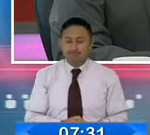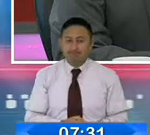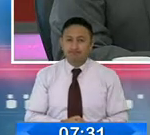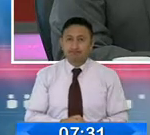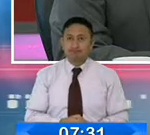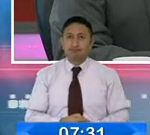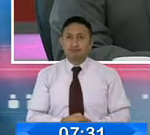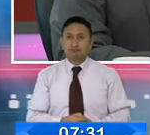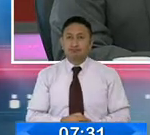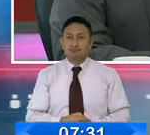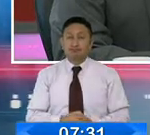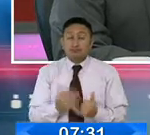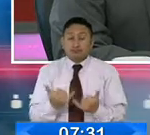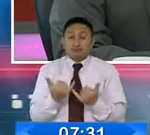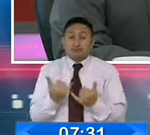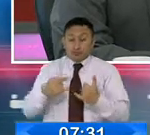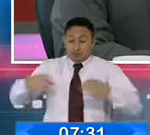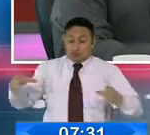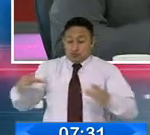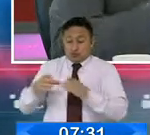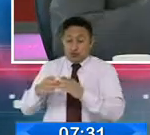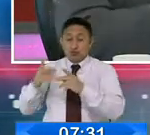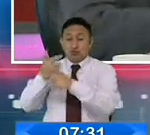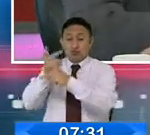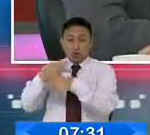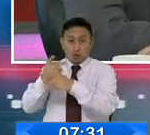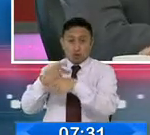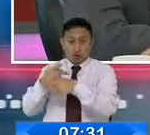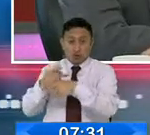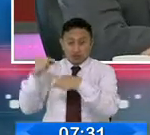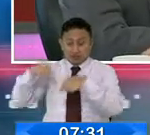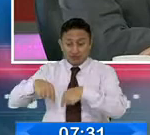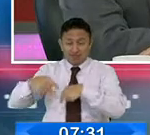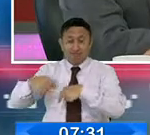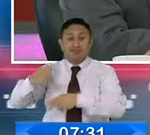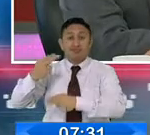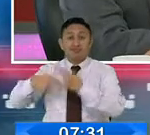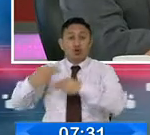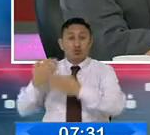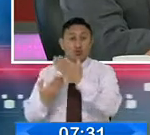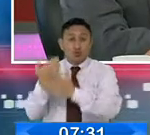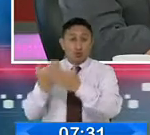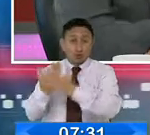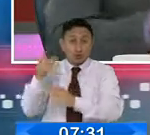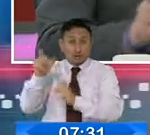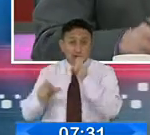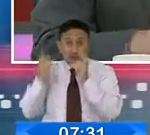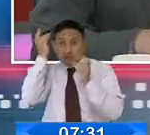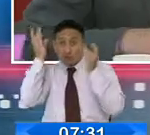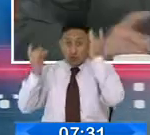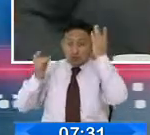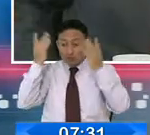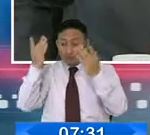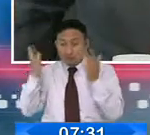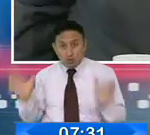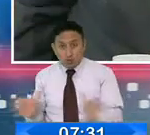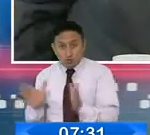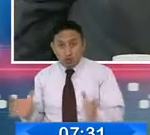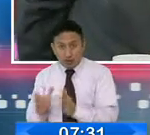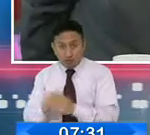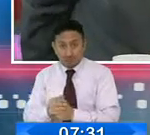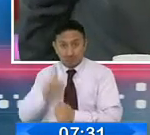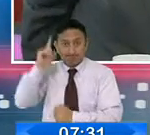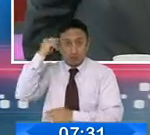que el sector productivo en general, principalmente los emprendedores, necesitan apoyo, necesitan incentivos, el gobierno